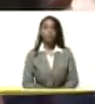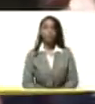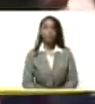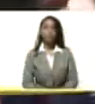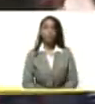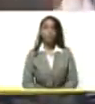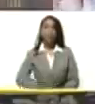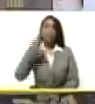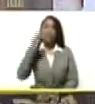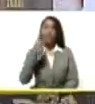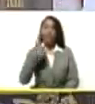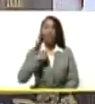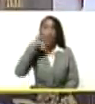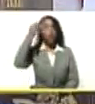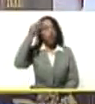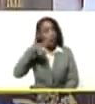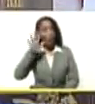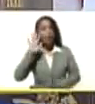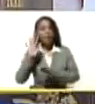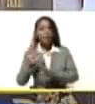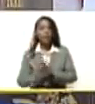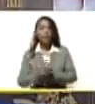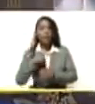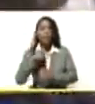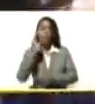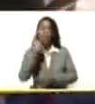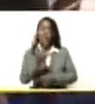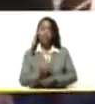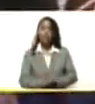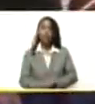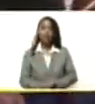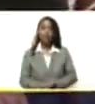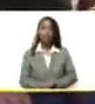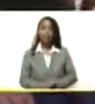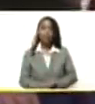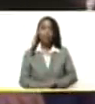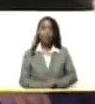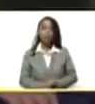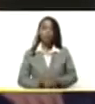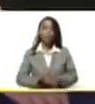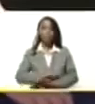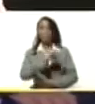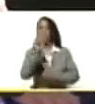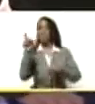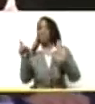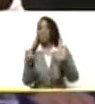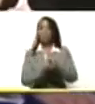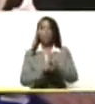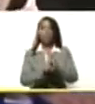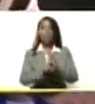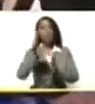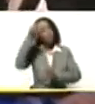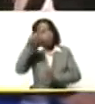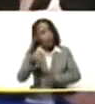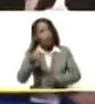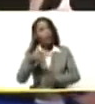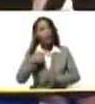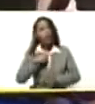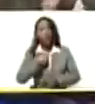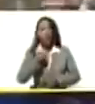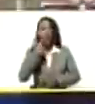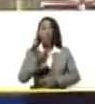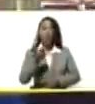de verdad lo creo yo lo digo con plena creencia de lo que estoy